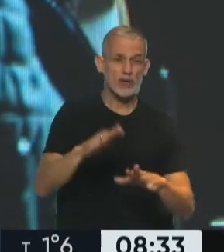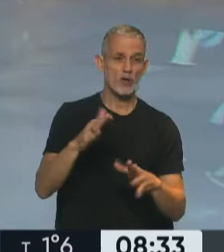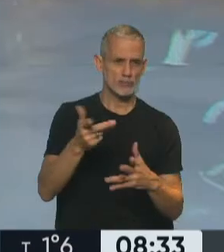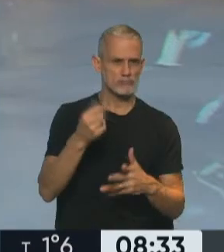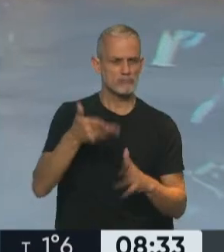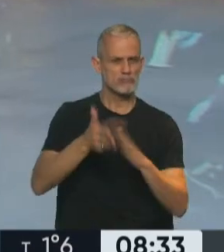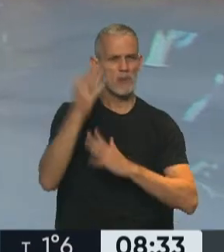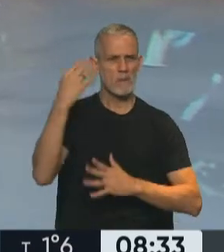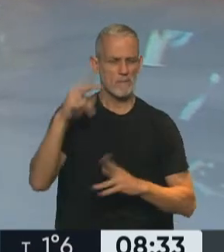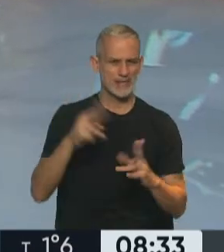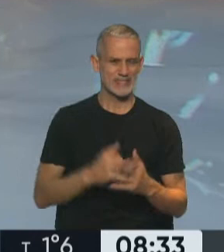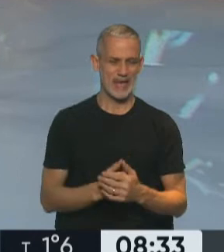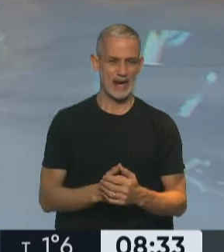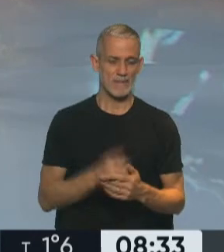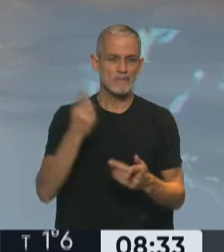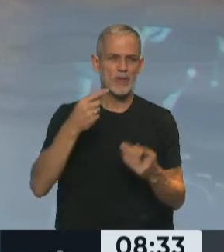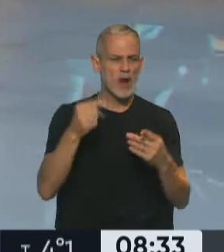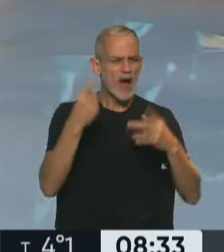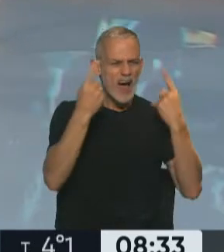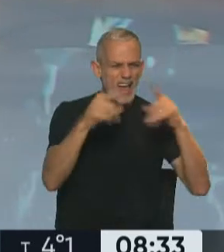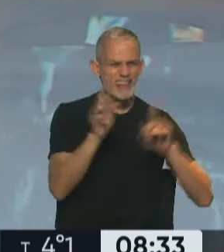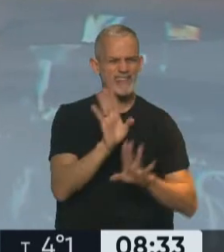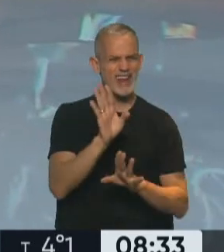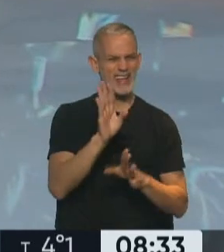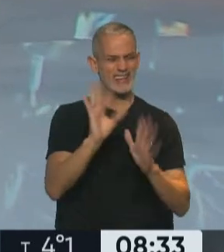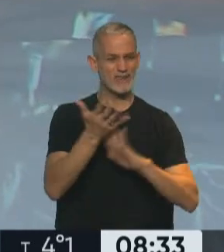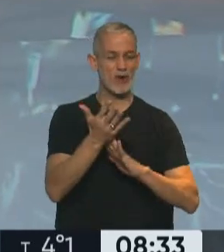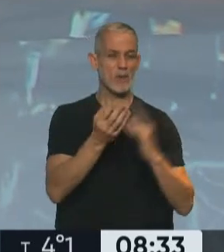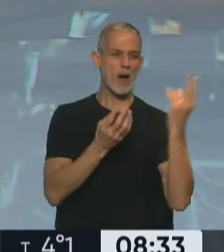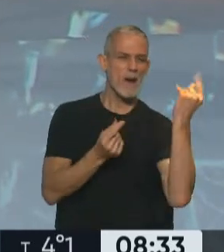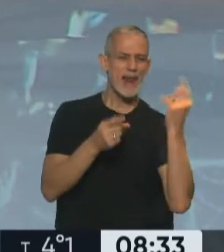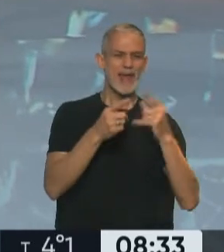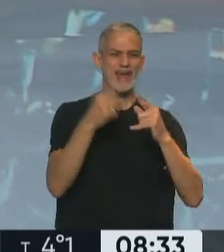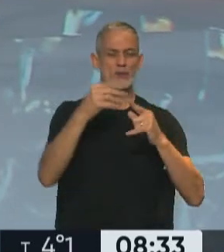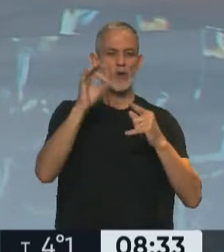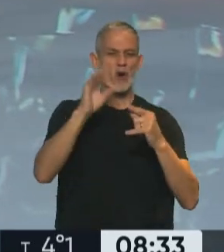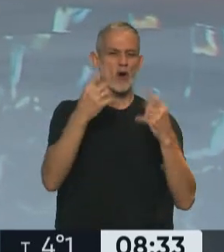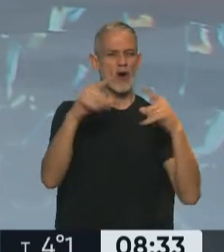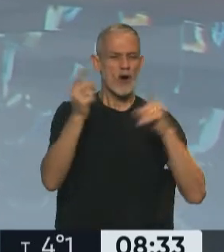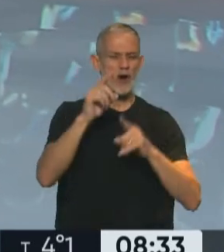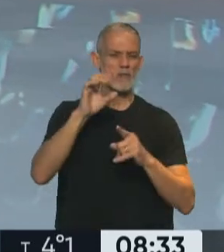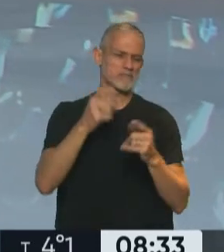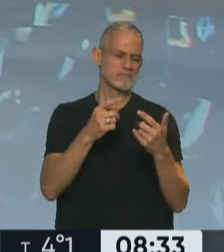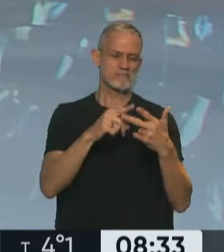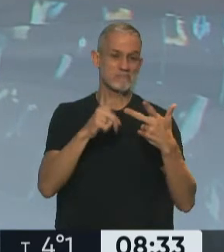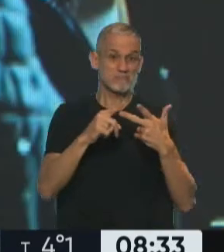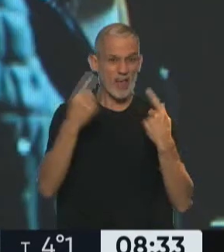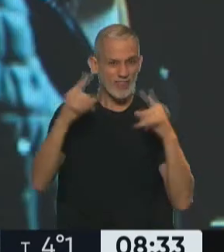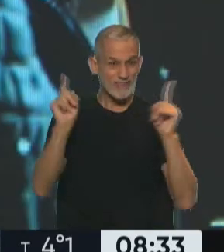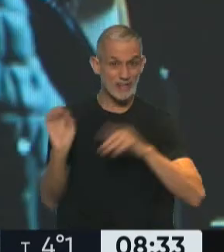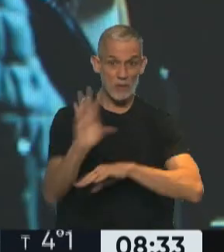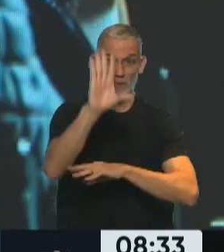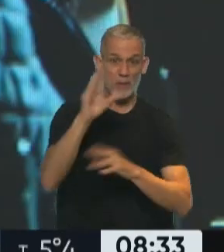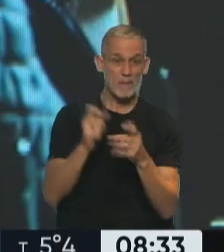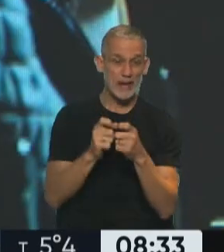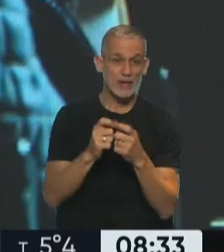qué lindo que aparezcan opciones alternativas a lo clásico, ¿no? Al ballet, a la ópera. Digo, me parece muy interesante. Y si alguno se está preguntando